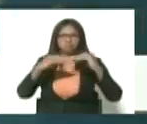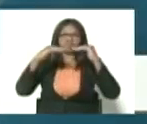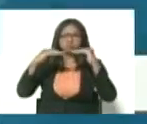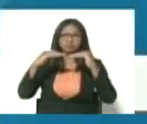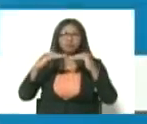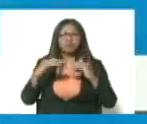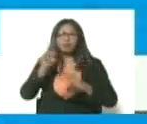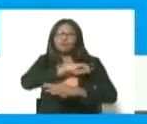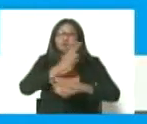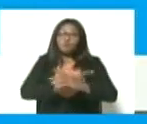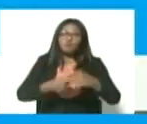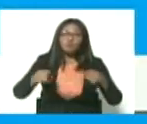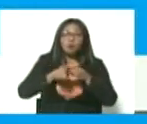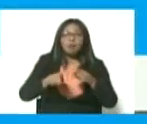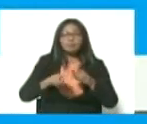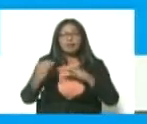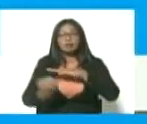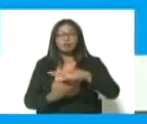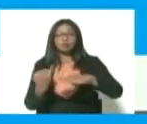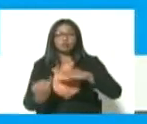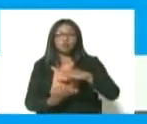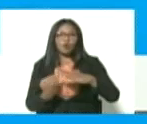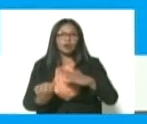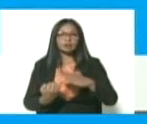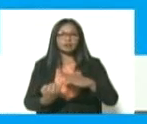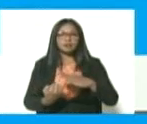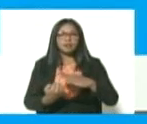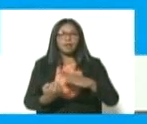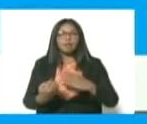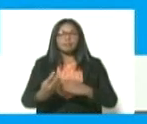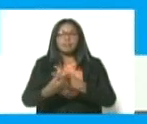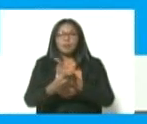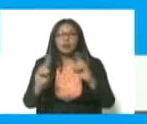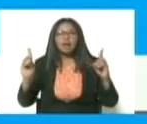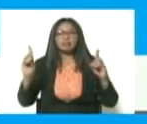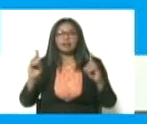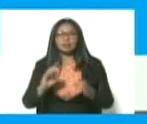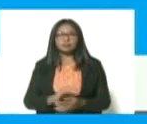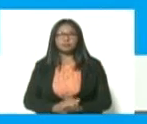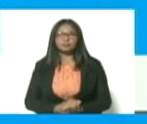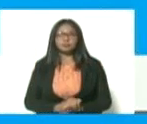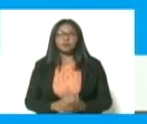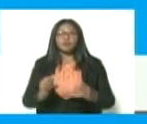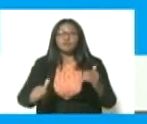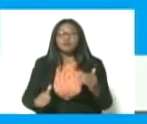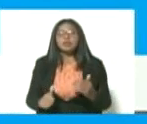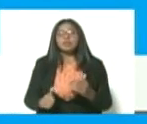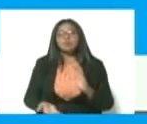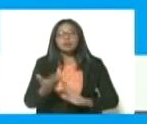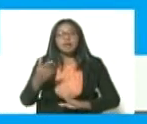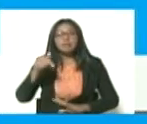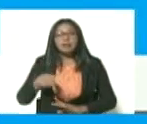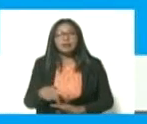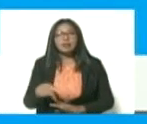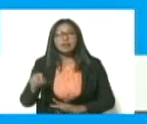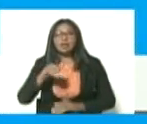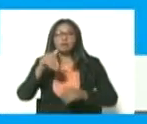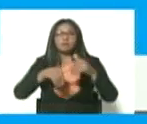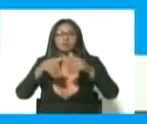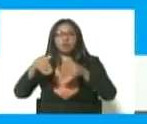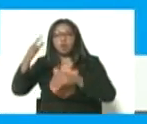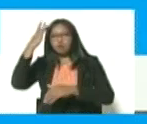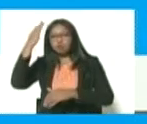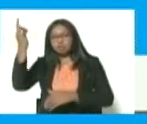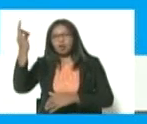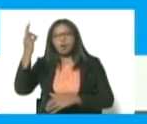para el fortalecimiento de las instituciones democráticas. Y una institución democrática fundamental de Venezuela es el Poder Electoral, el Consejo